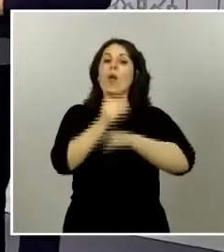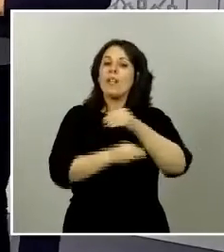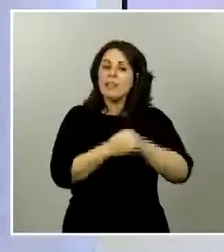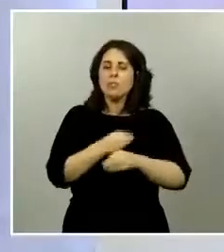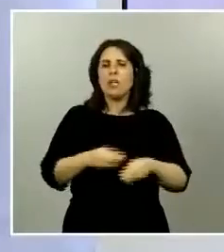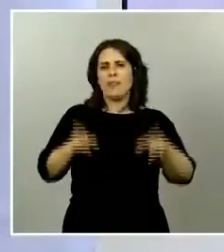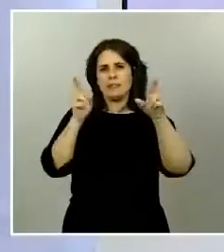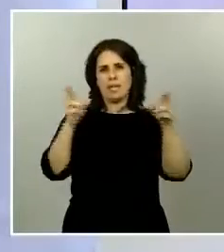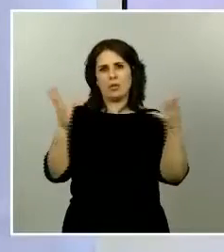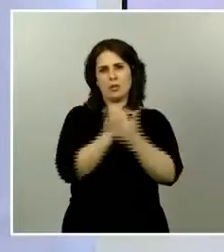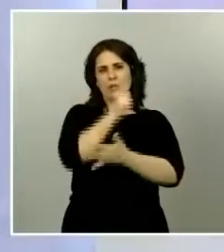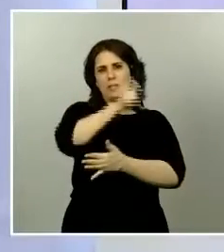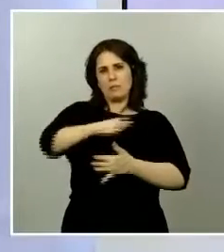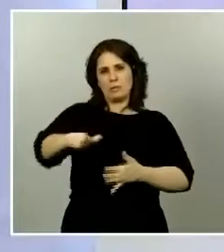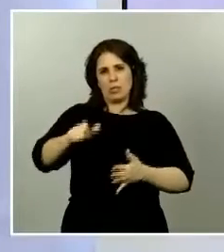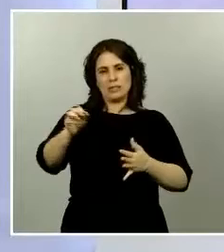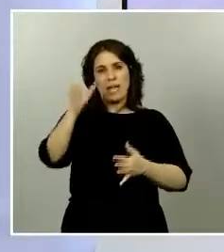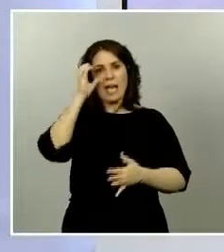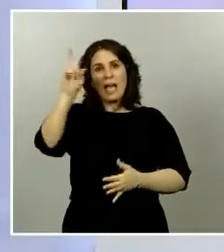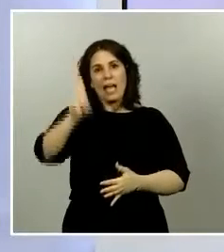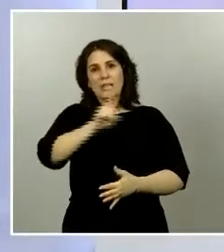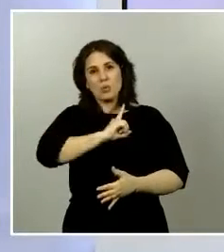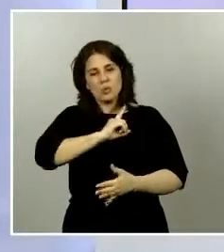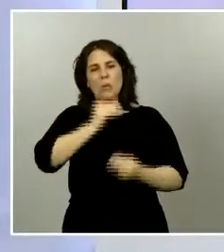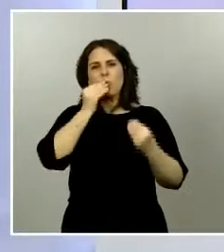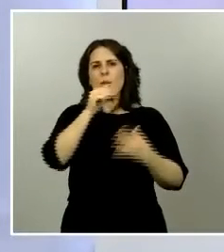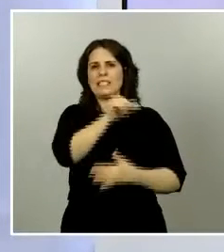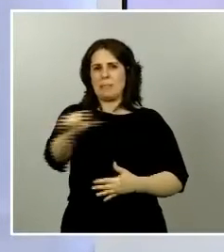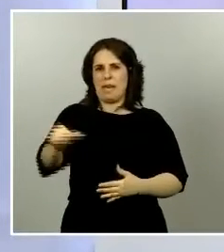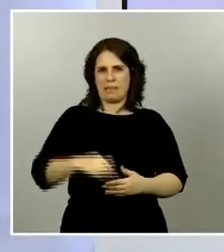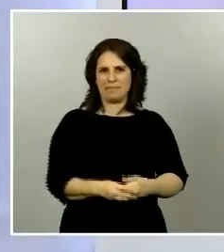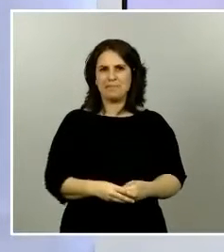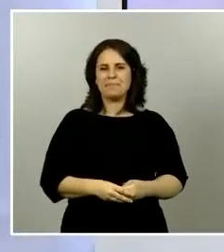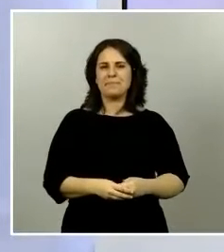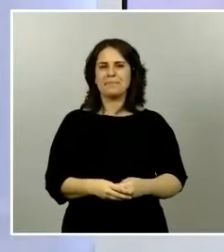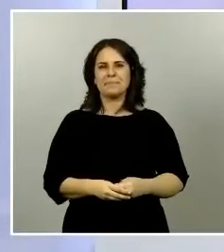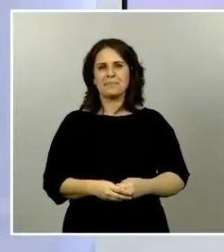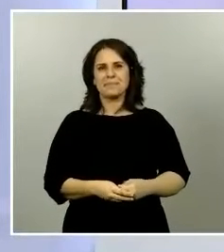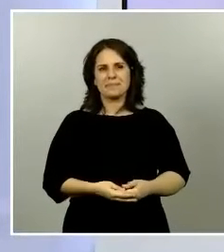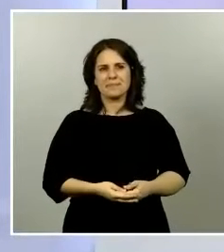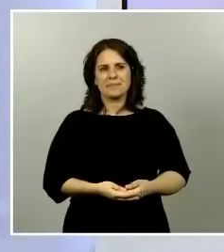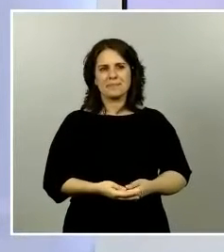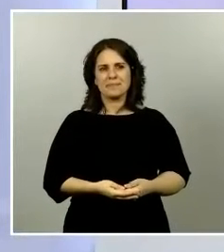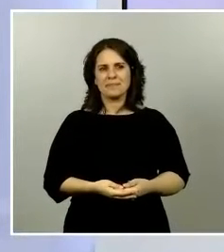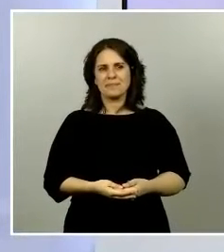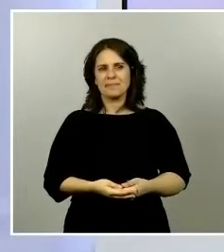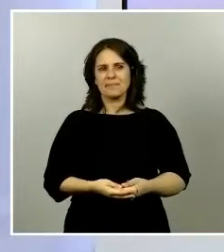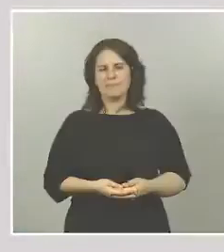comparecencia y esta rueda de prensa, deseándole a todas las personas que nos han escuchado buena semana.